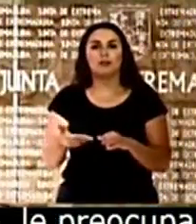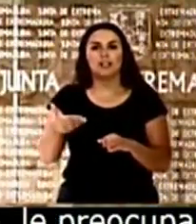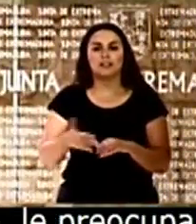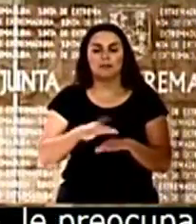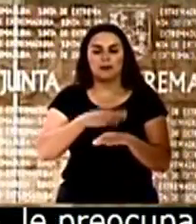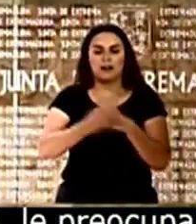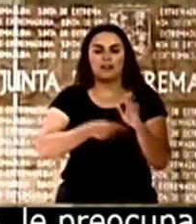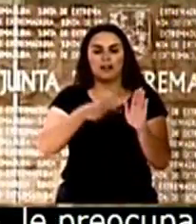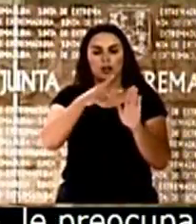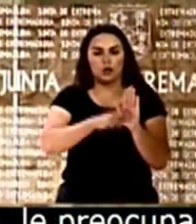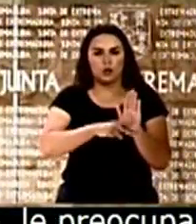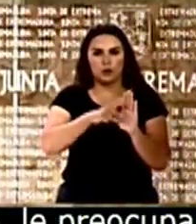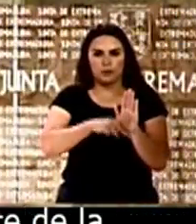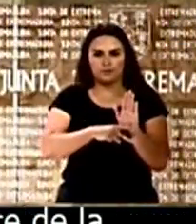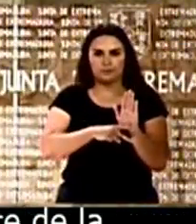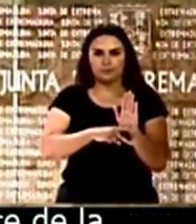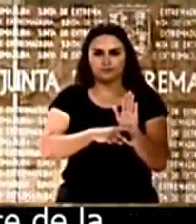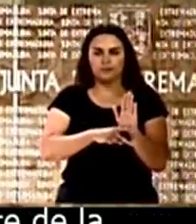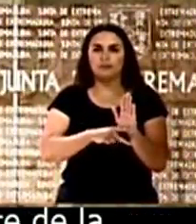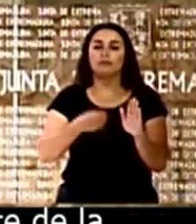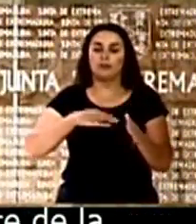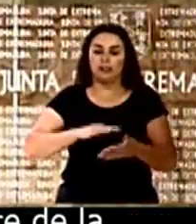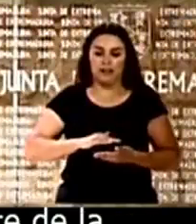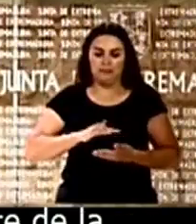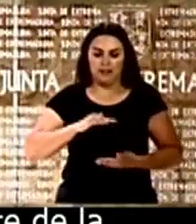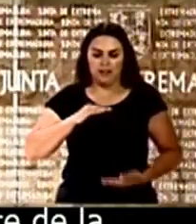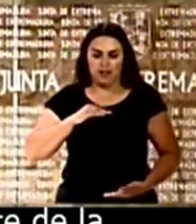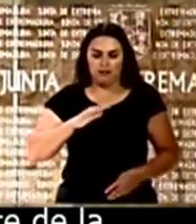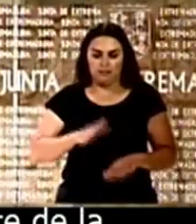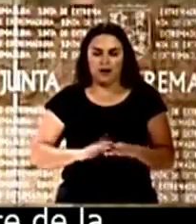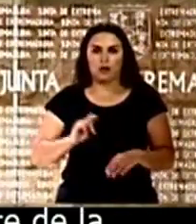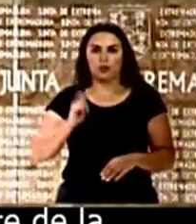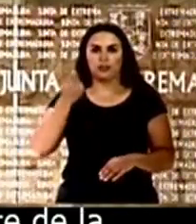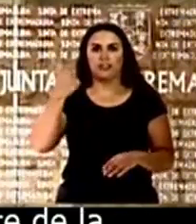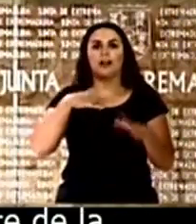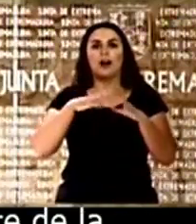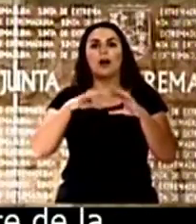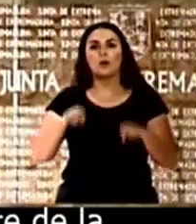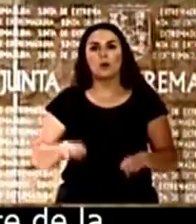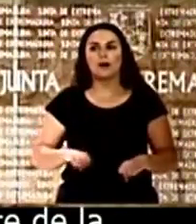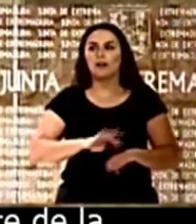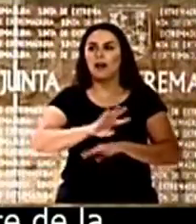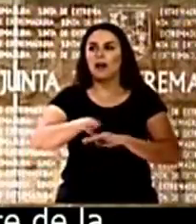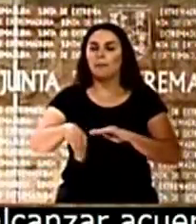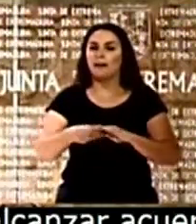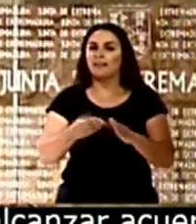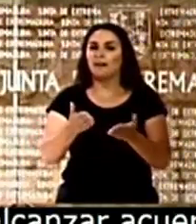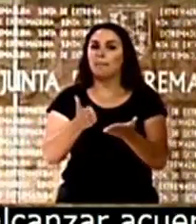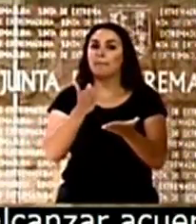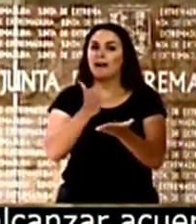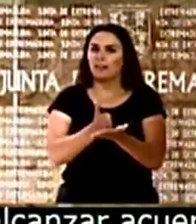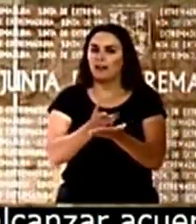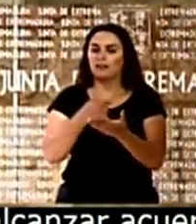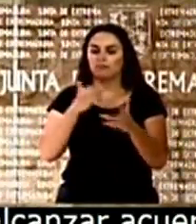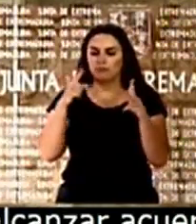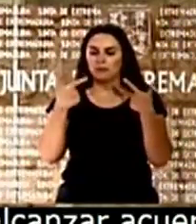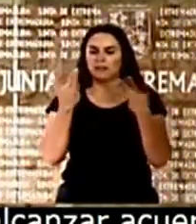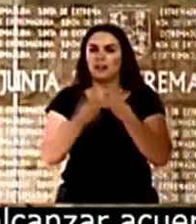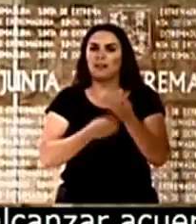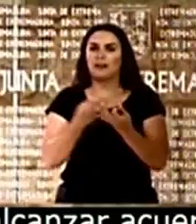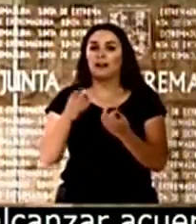de la norma, que es ser capaces de alcanzar acuerdos en cuanto a las enmiendas parciales que nos permitan hacer que